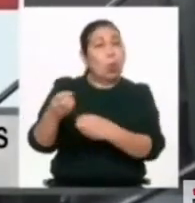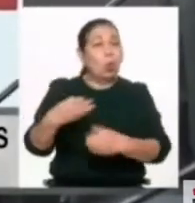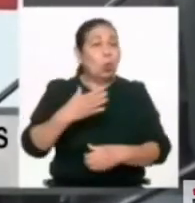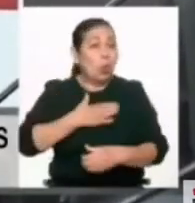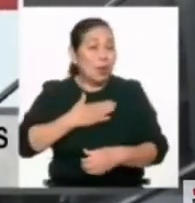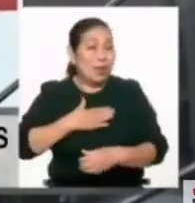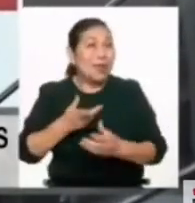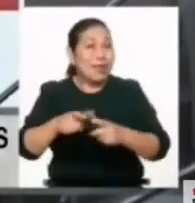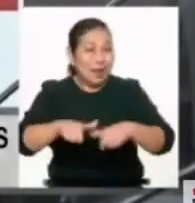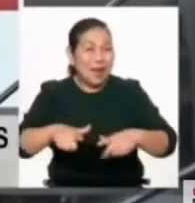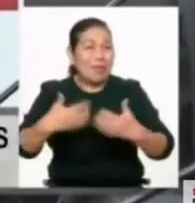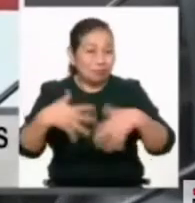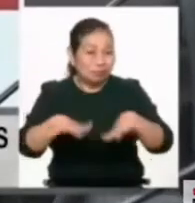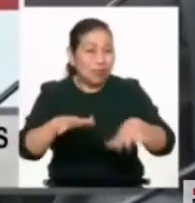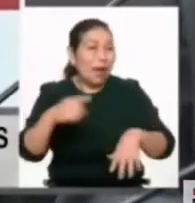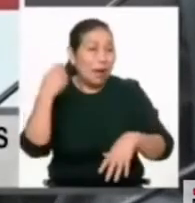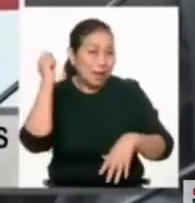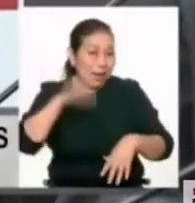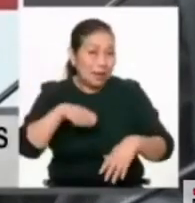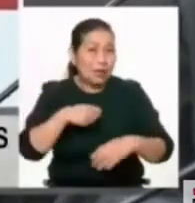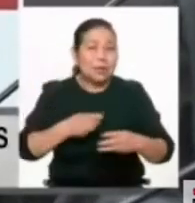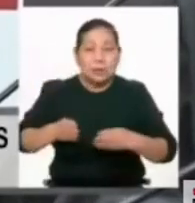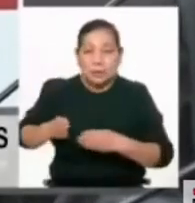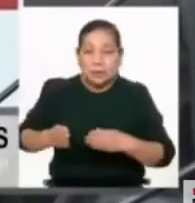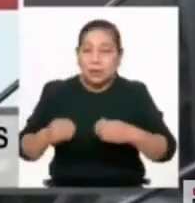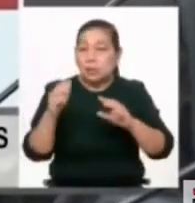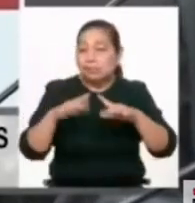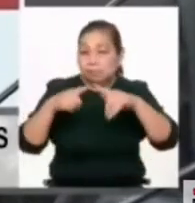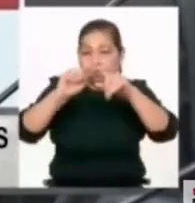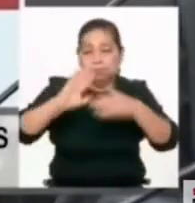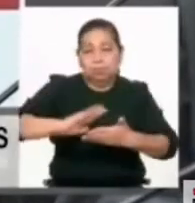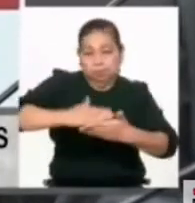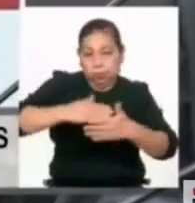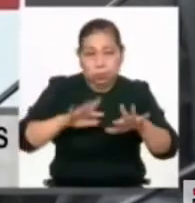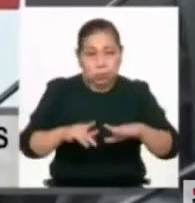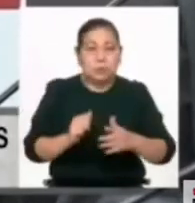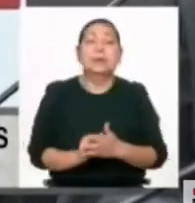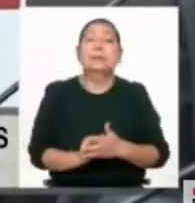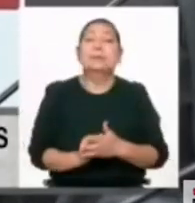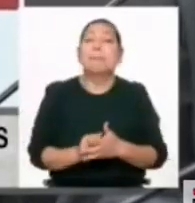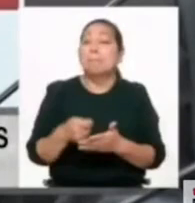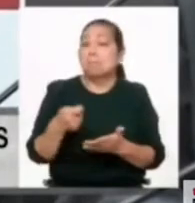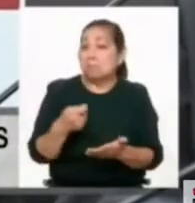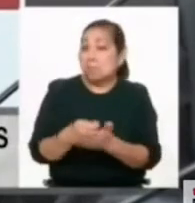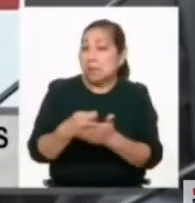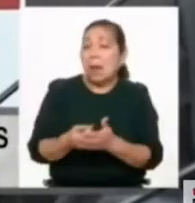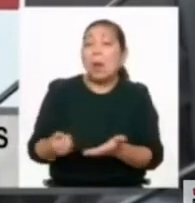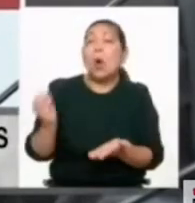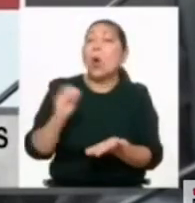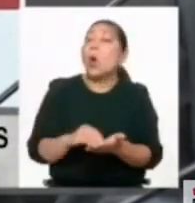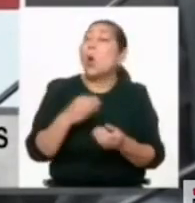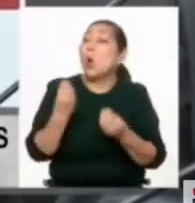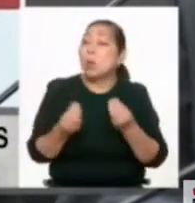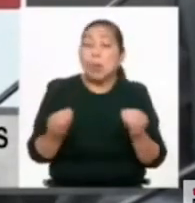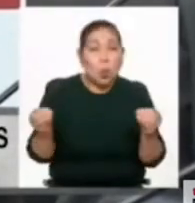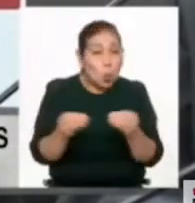empresarios de Gamarra respecto a las plataformas de ruta digital y Perú Imparable, y